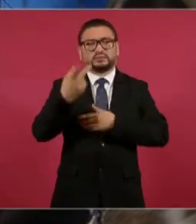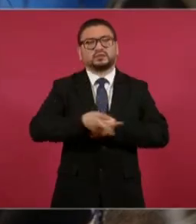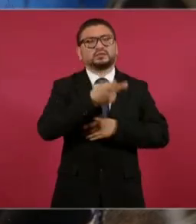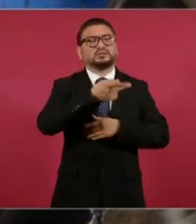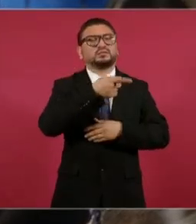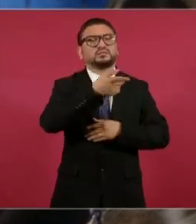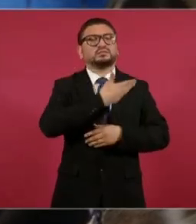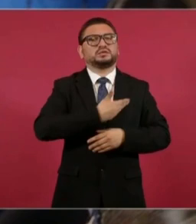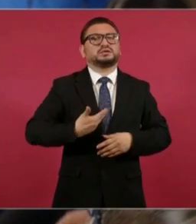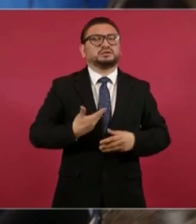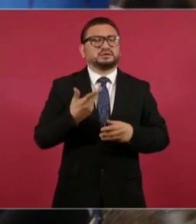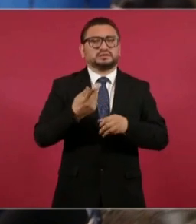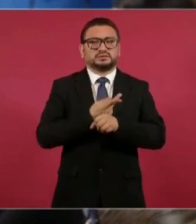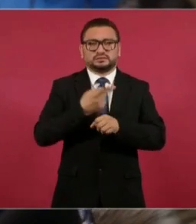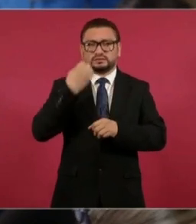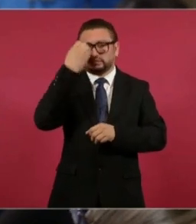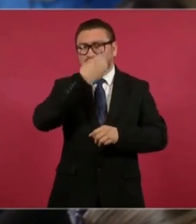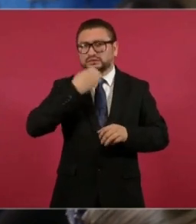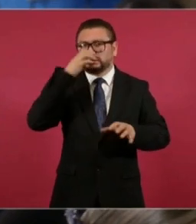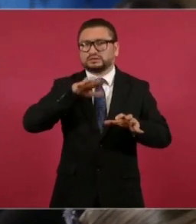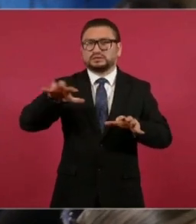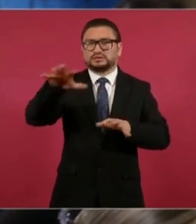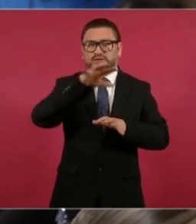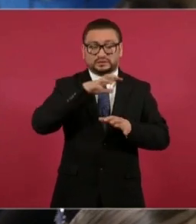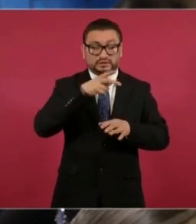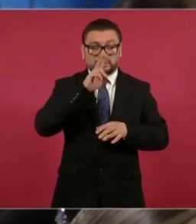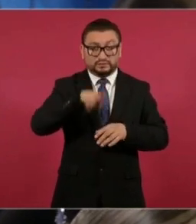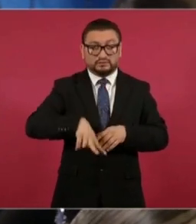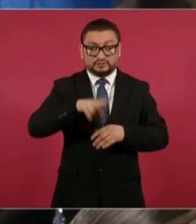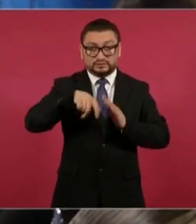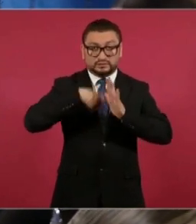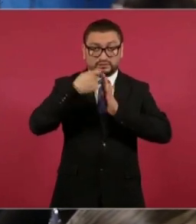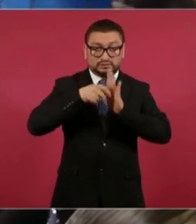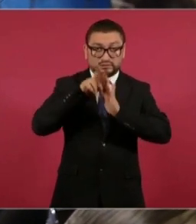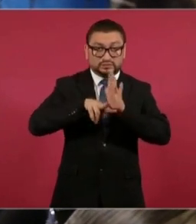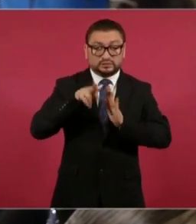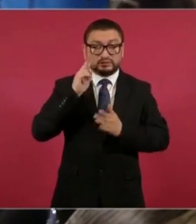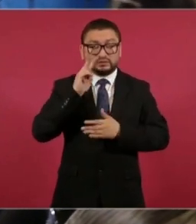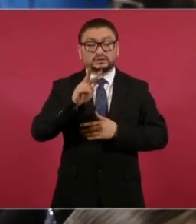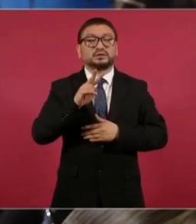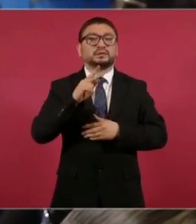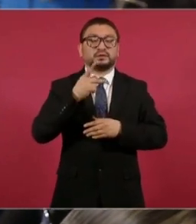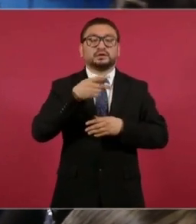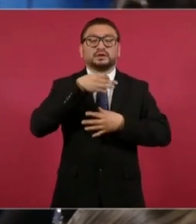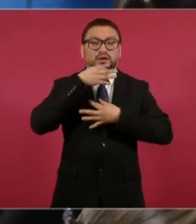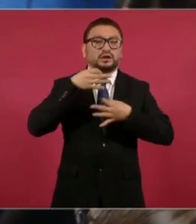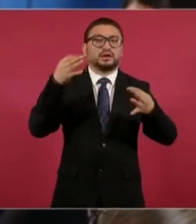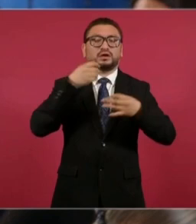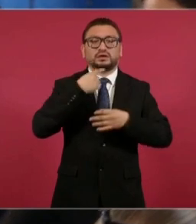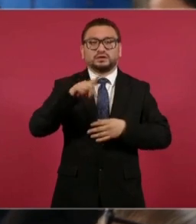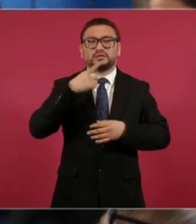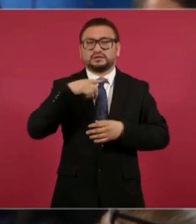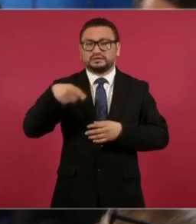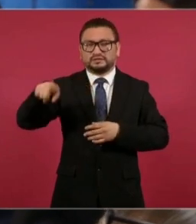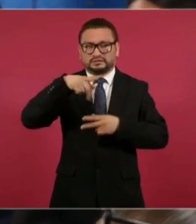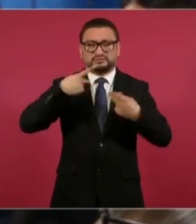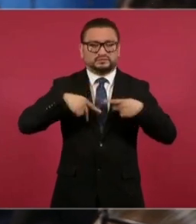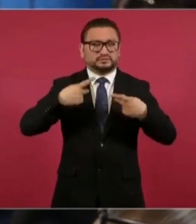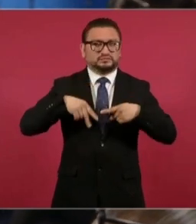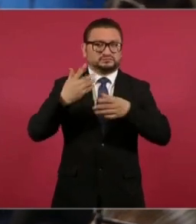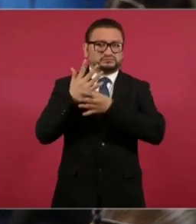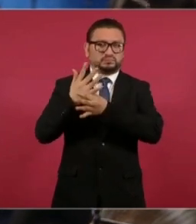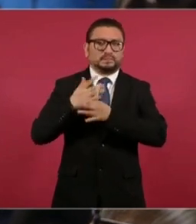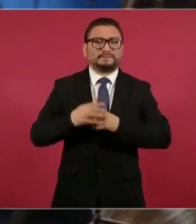presidente qué qué han analizado en torno a la existencia de este video Qué hay en torno a lo que denuncian estas personas y también